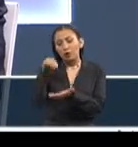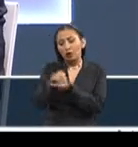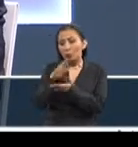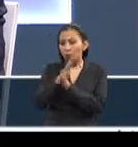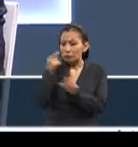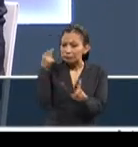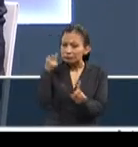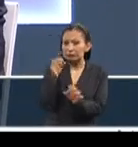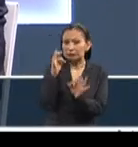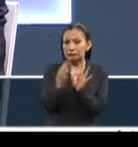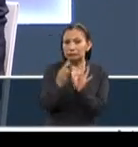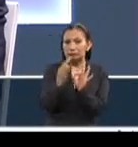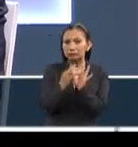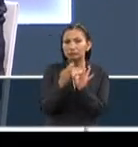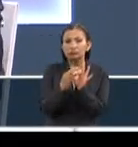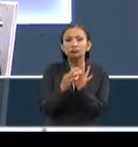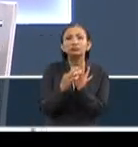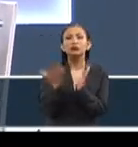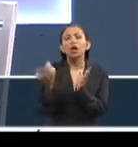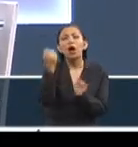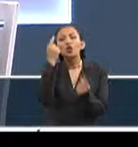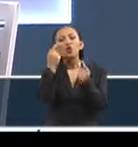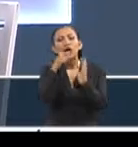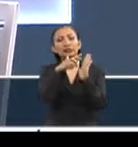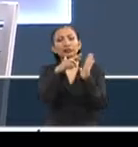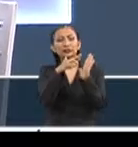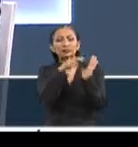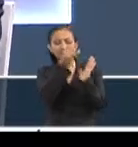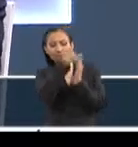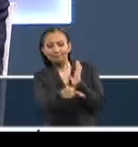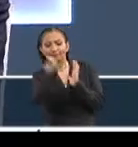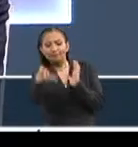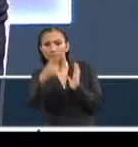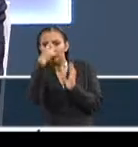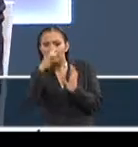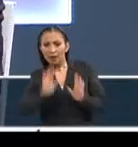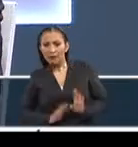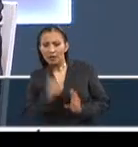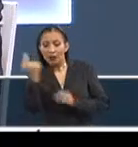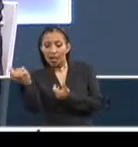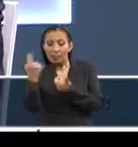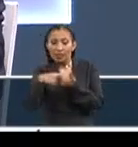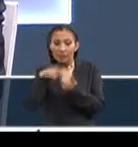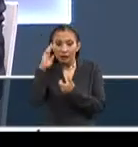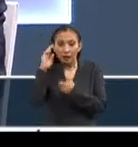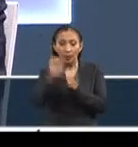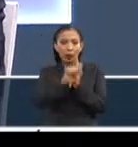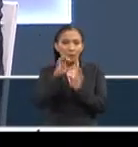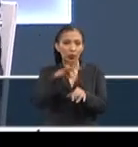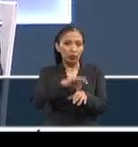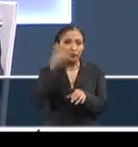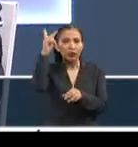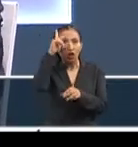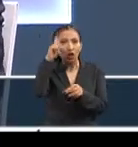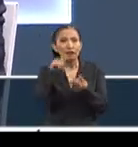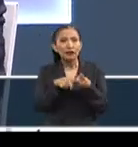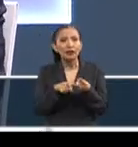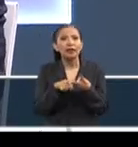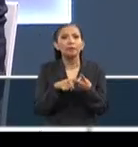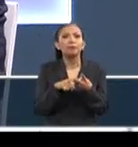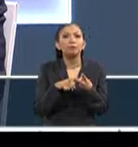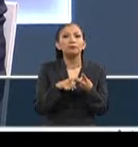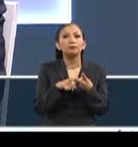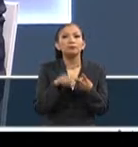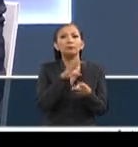manera muy precisa, digamos, ciertas formaciones previas académicas, uh-huh, como puede ser la medicina, la psicología, por